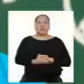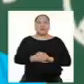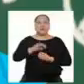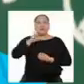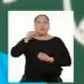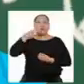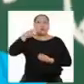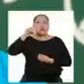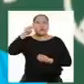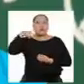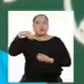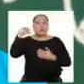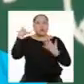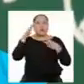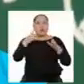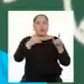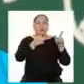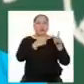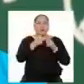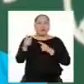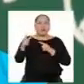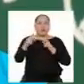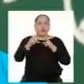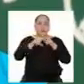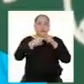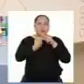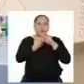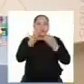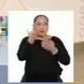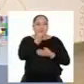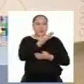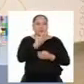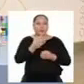Yonatan, ya estamos al aire